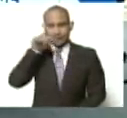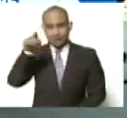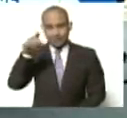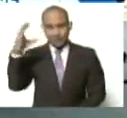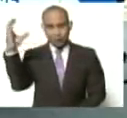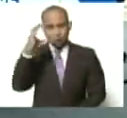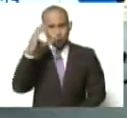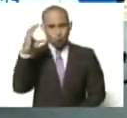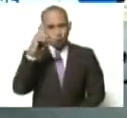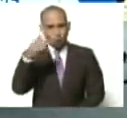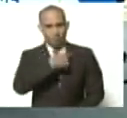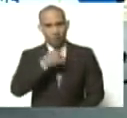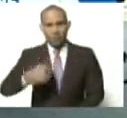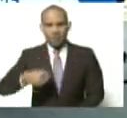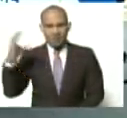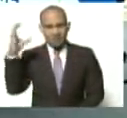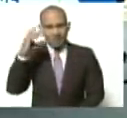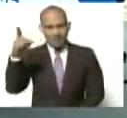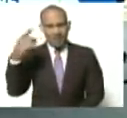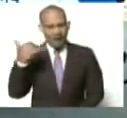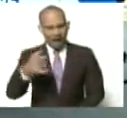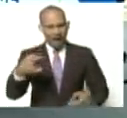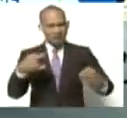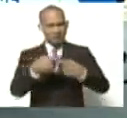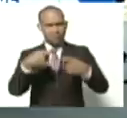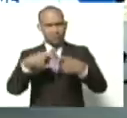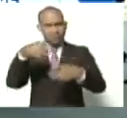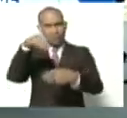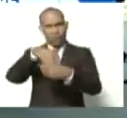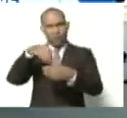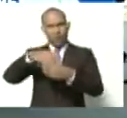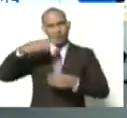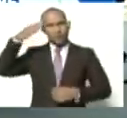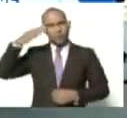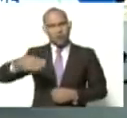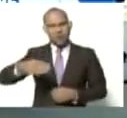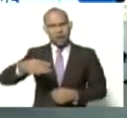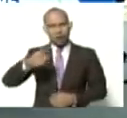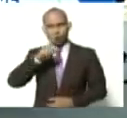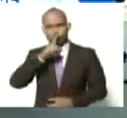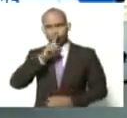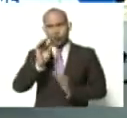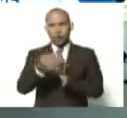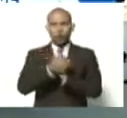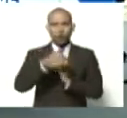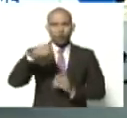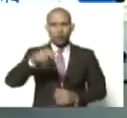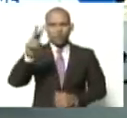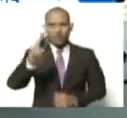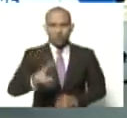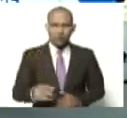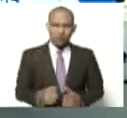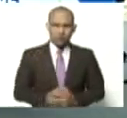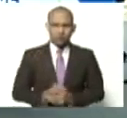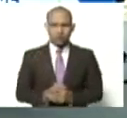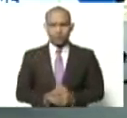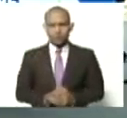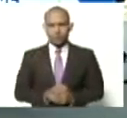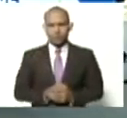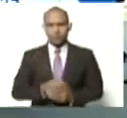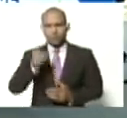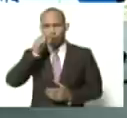campamentos de paramilitares, de mercenarios, de terroristas, porque